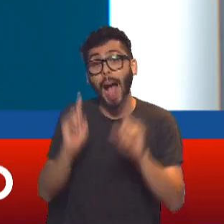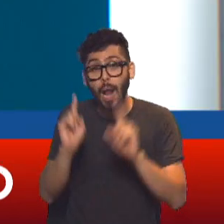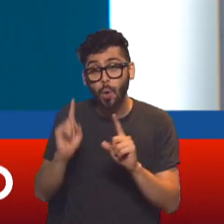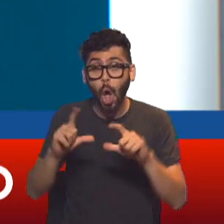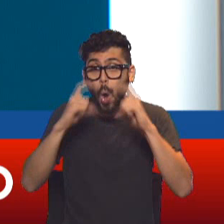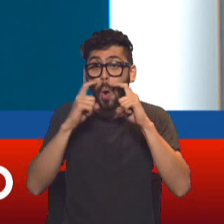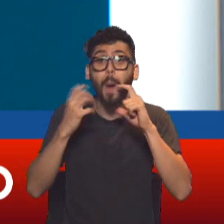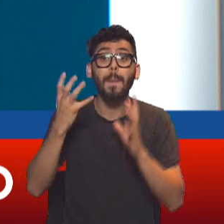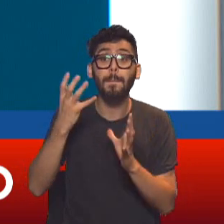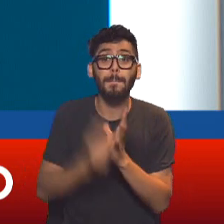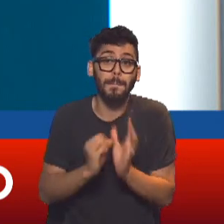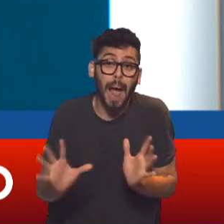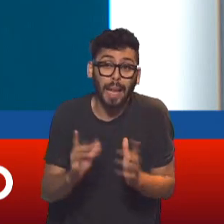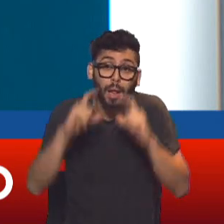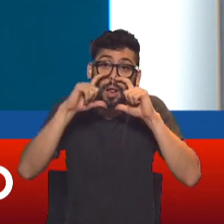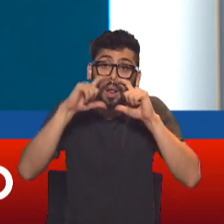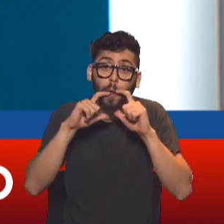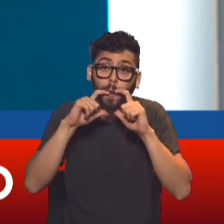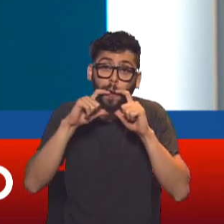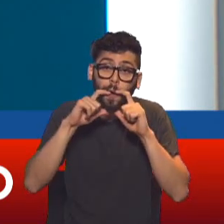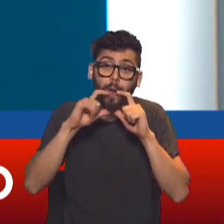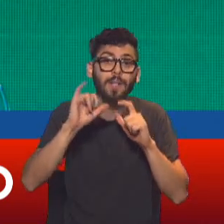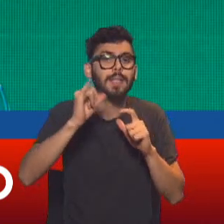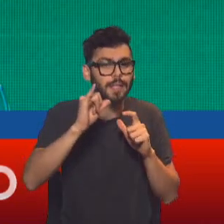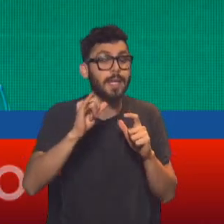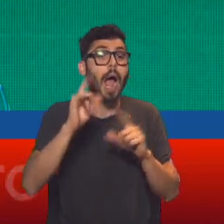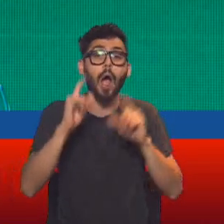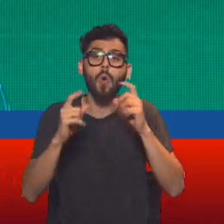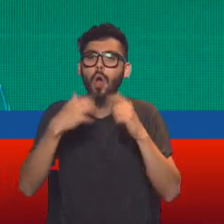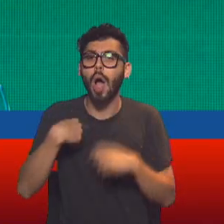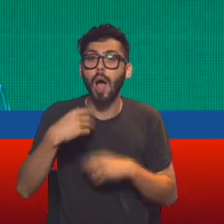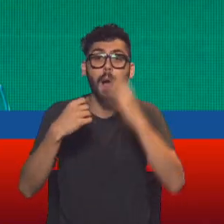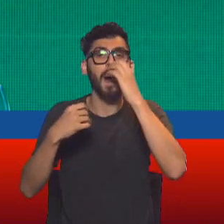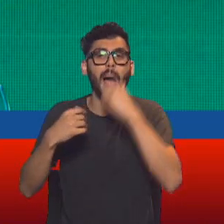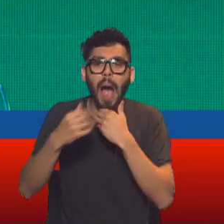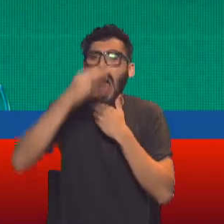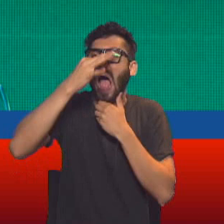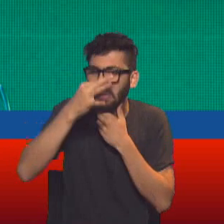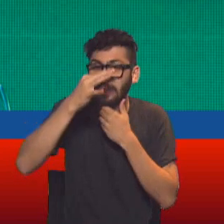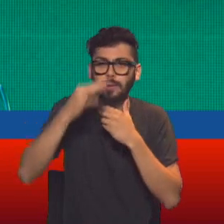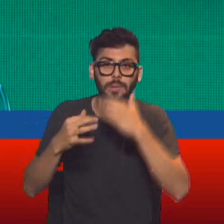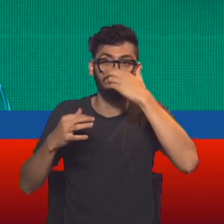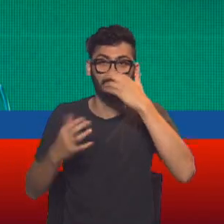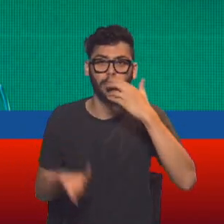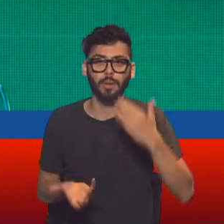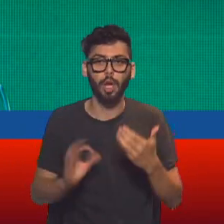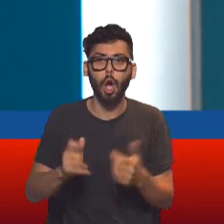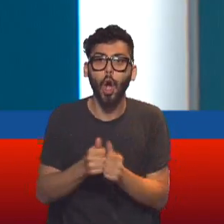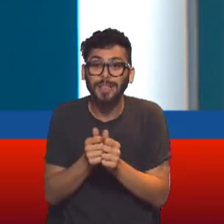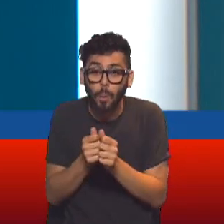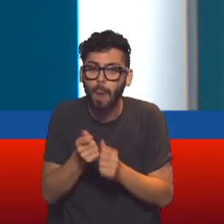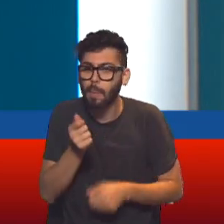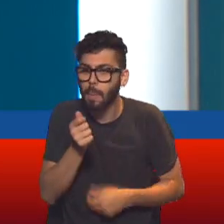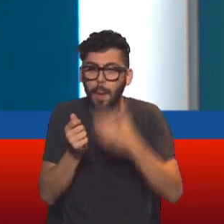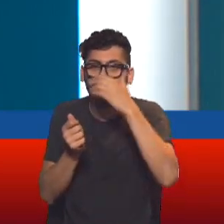mal. Igual gente que mejoró para hablar bastante. se lo baja, para estornudar se Sí. lo baja, para leer el celular mandan una nota de voz, se lo